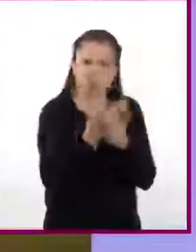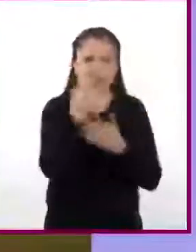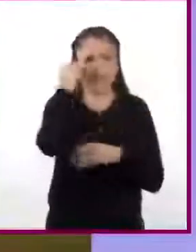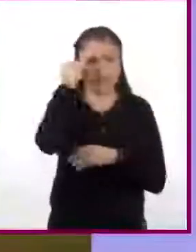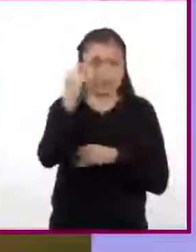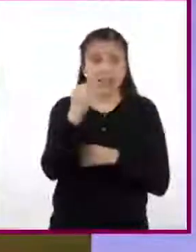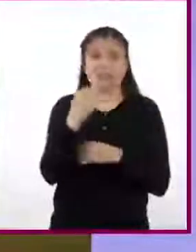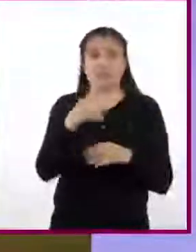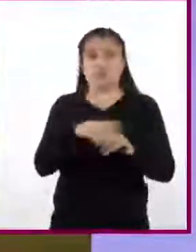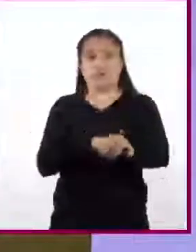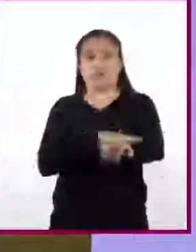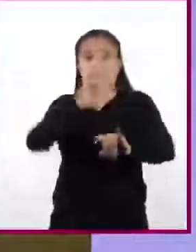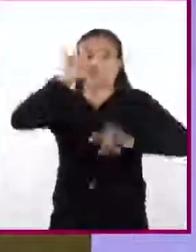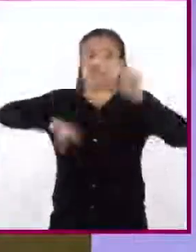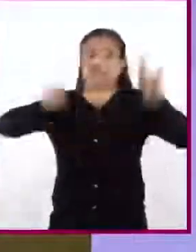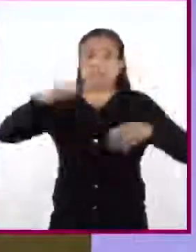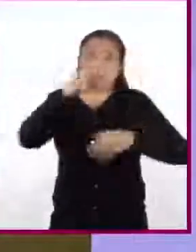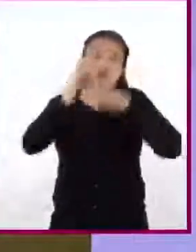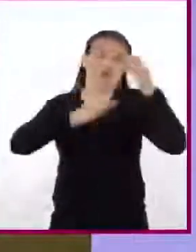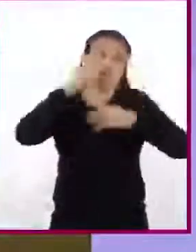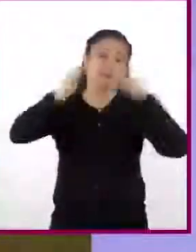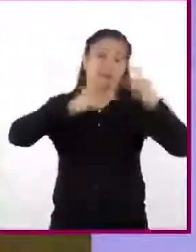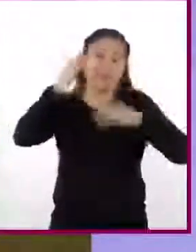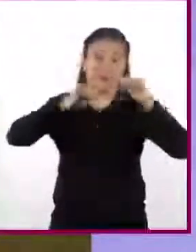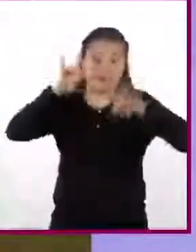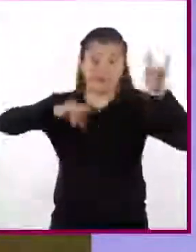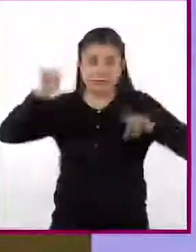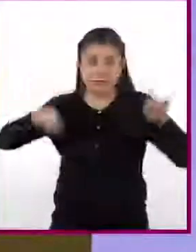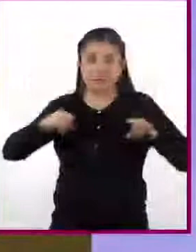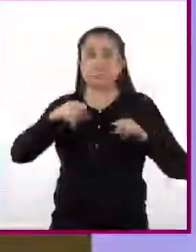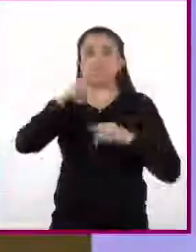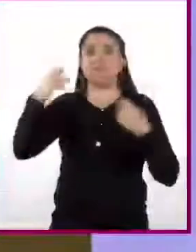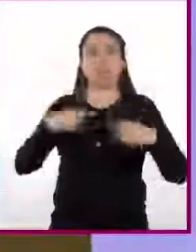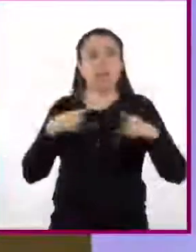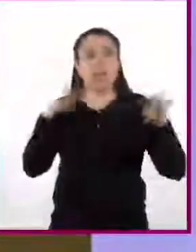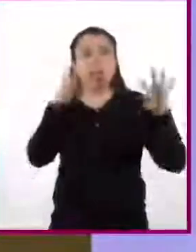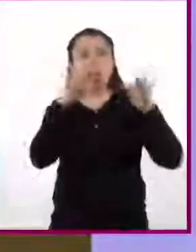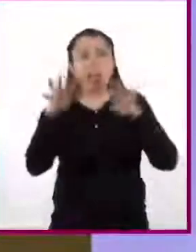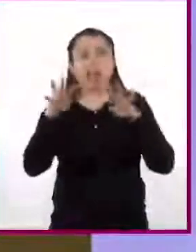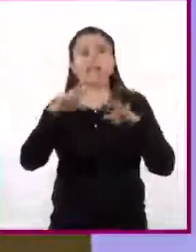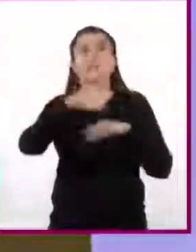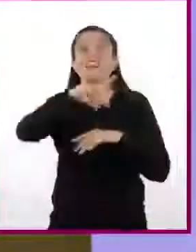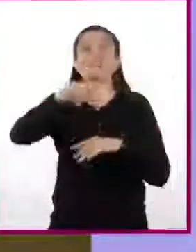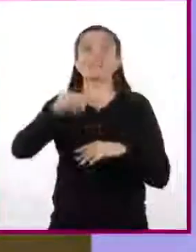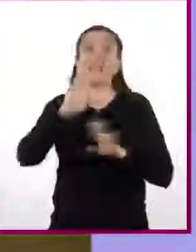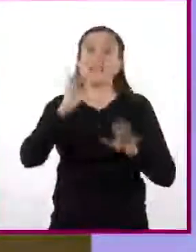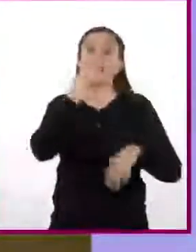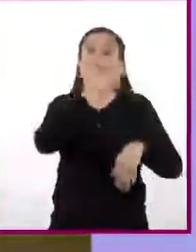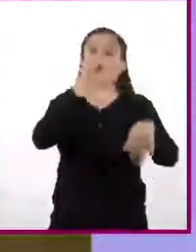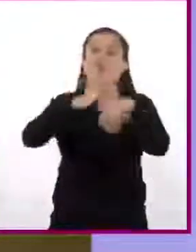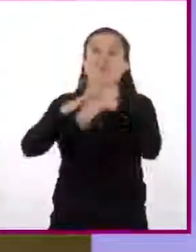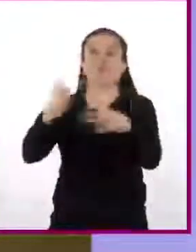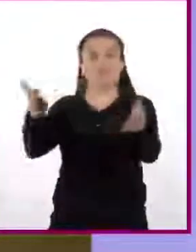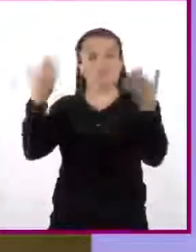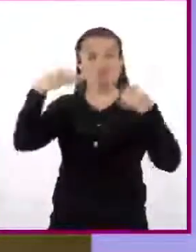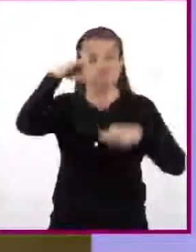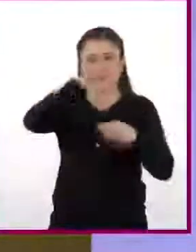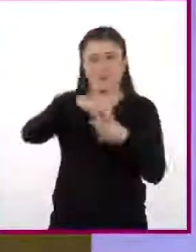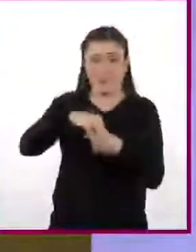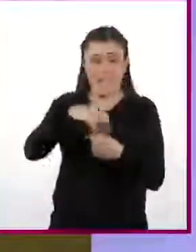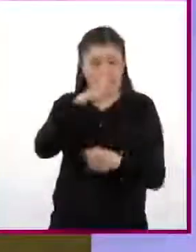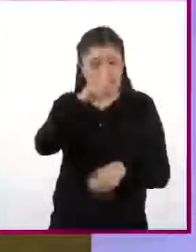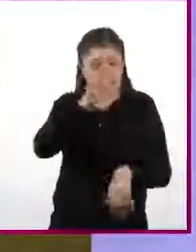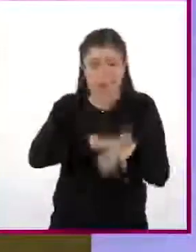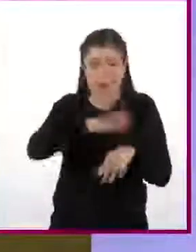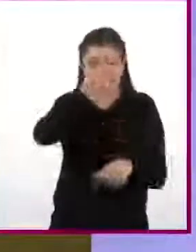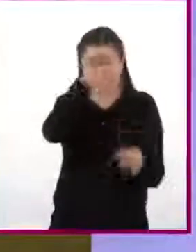una duración establecida previamente y al final de esta se convoca a votaciones. El que obtiene el mayor número de